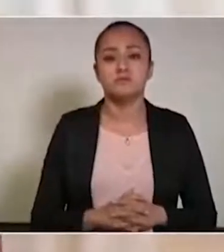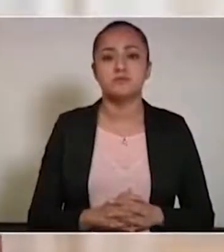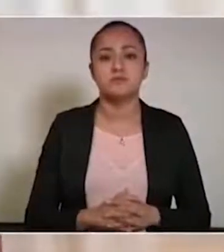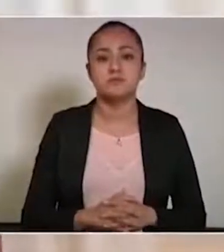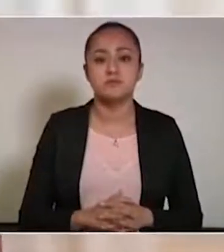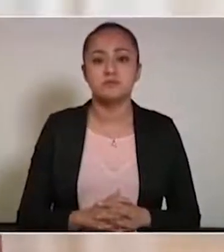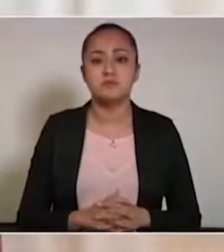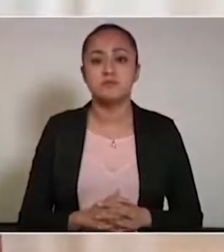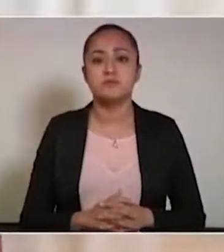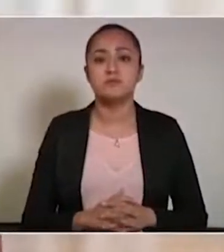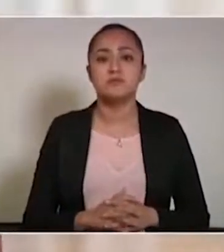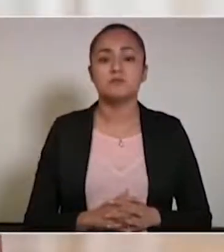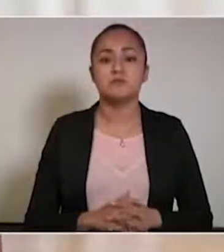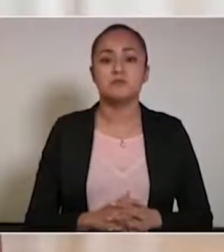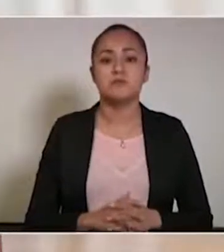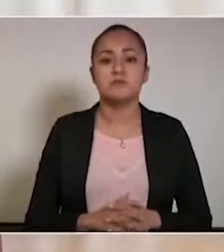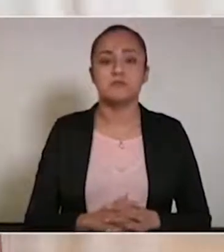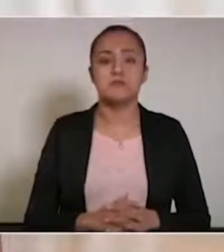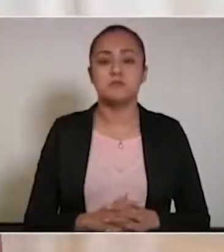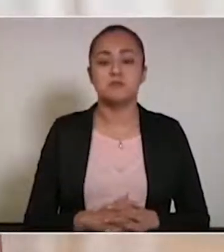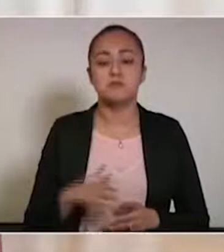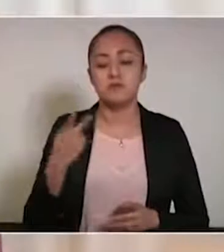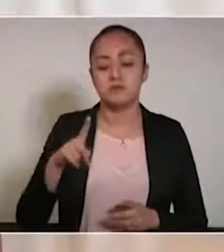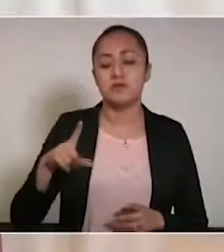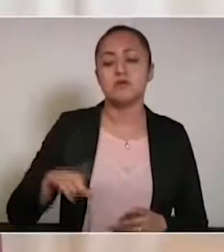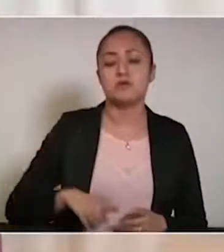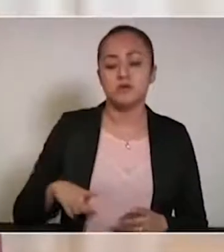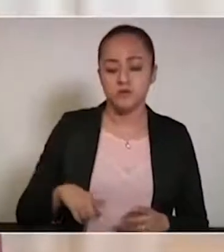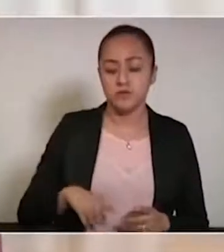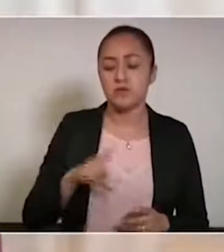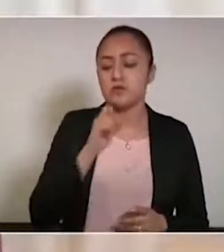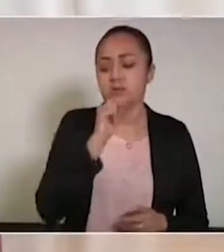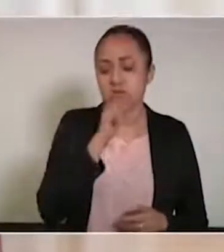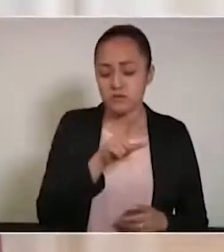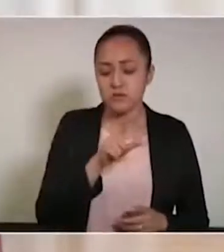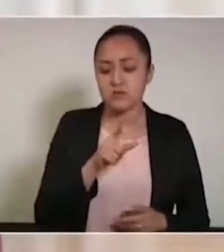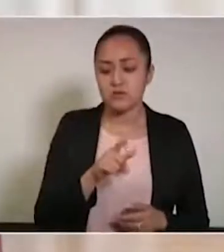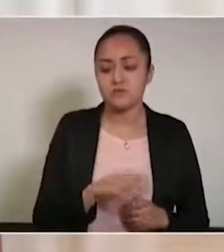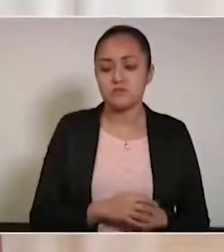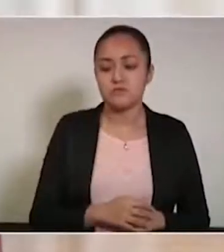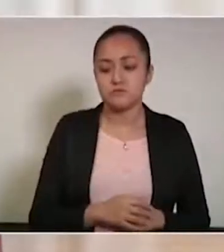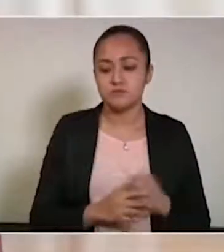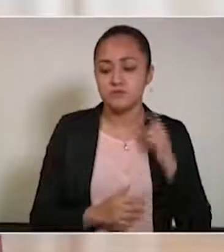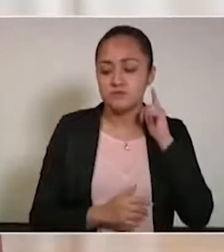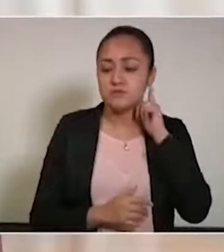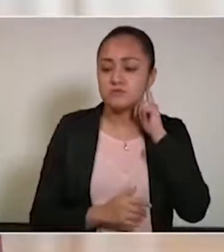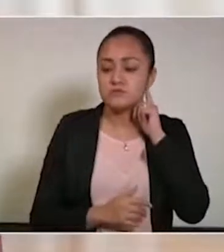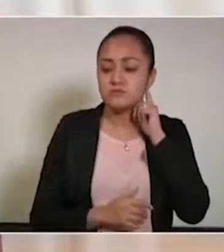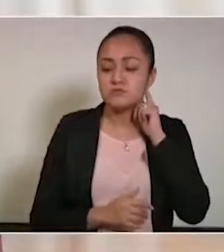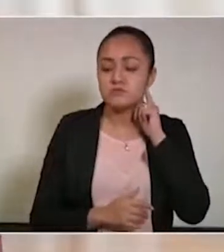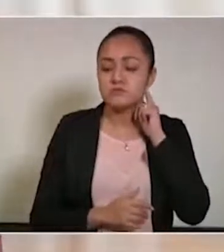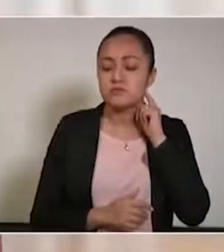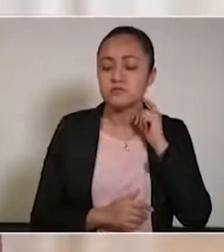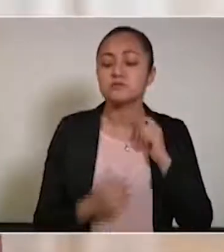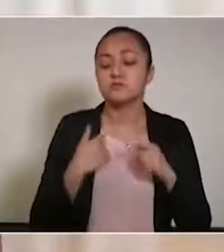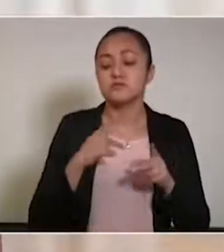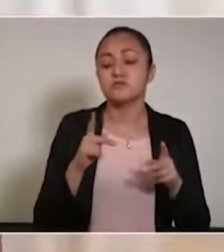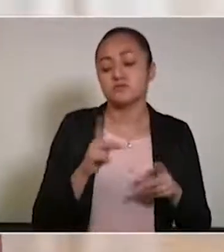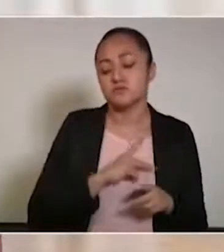propio y el gobierno va a ser lo propio